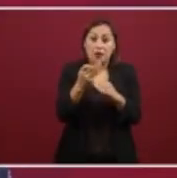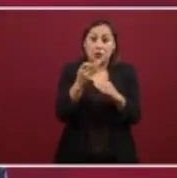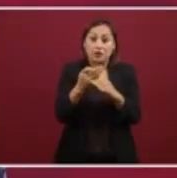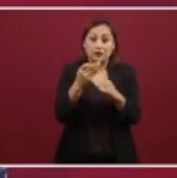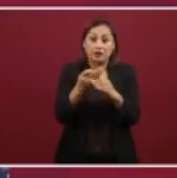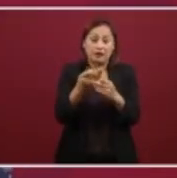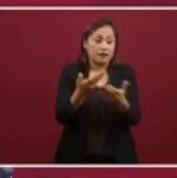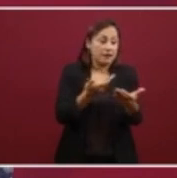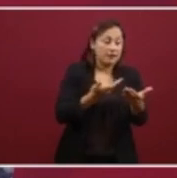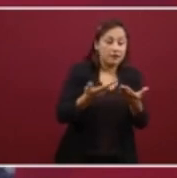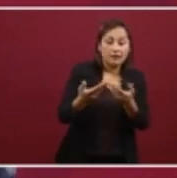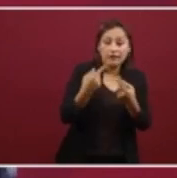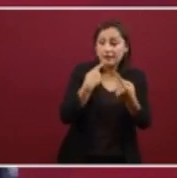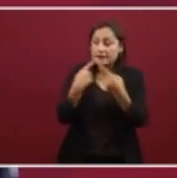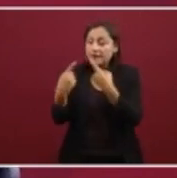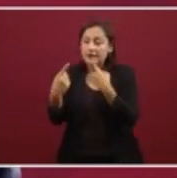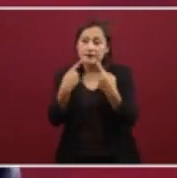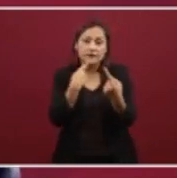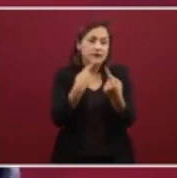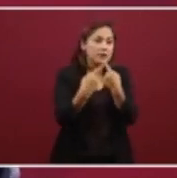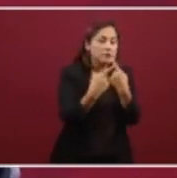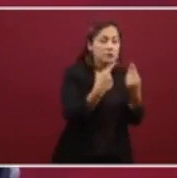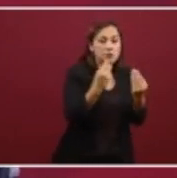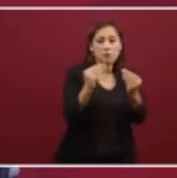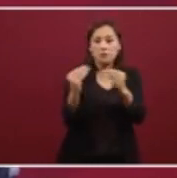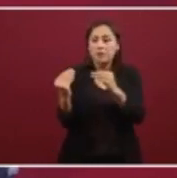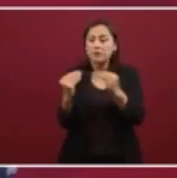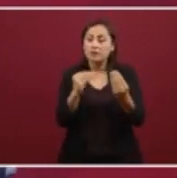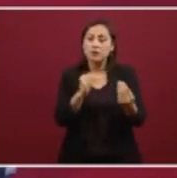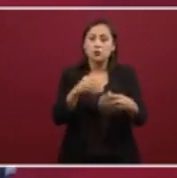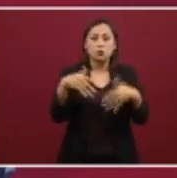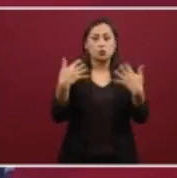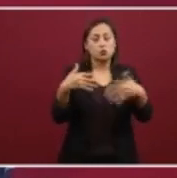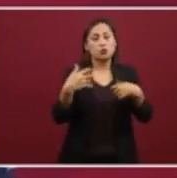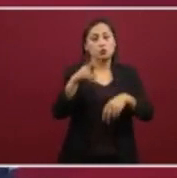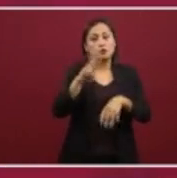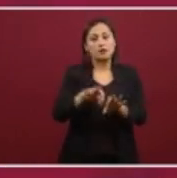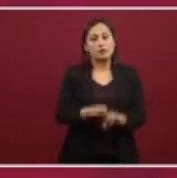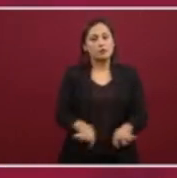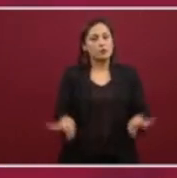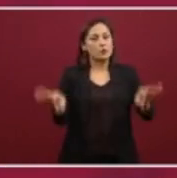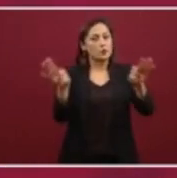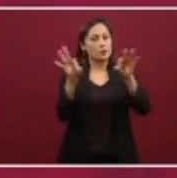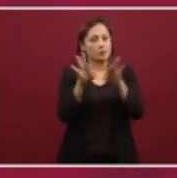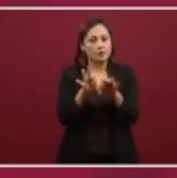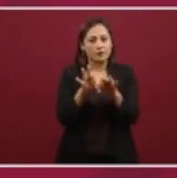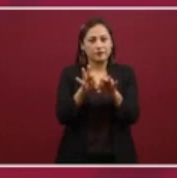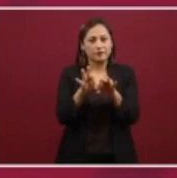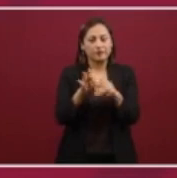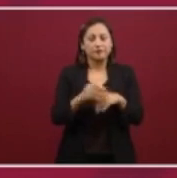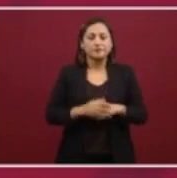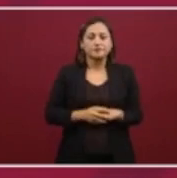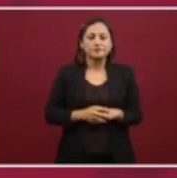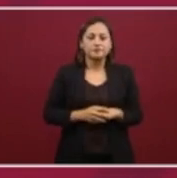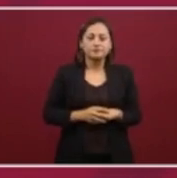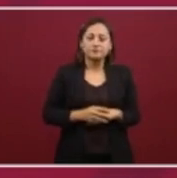interesante lo que está aconteciendo y pues yo estoy